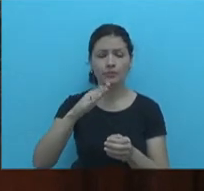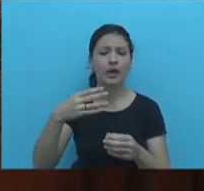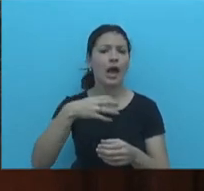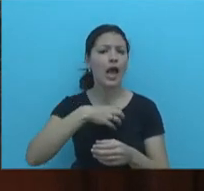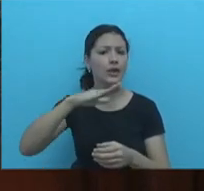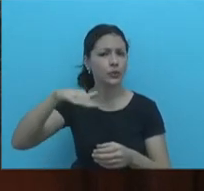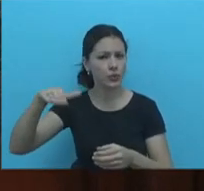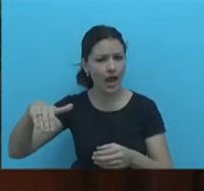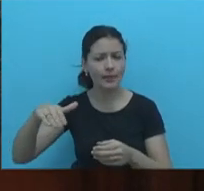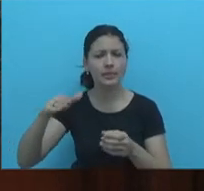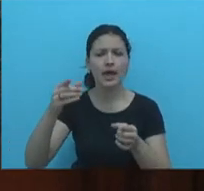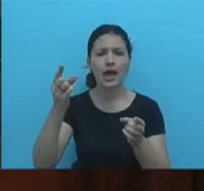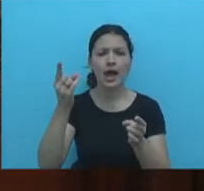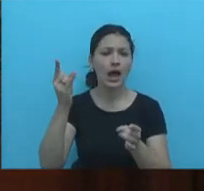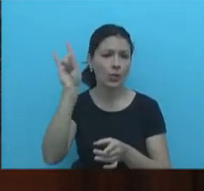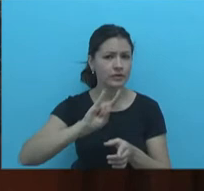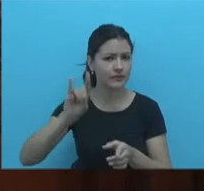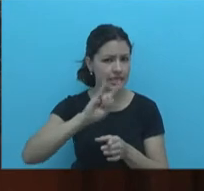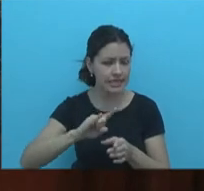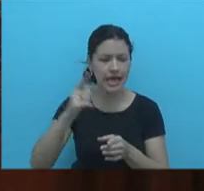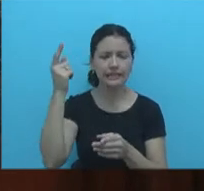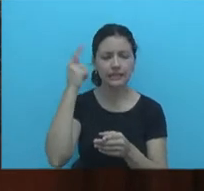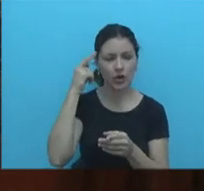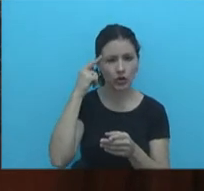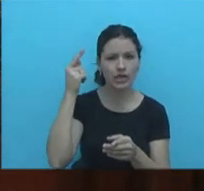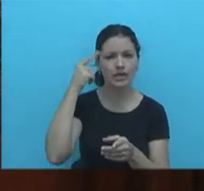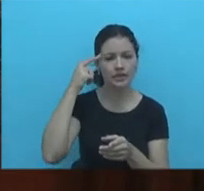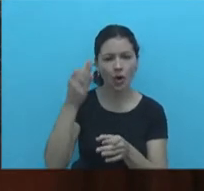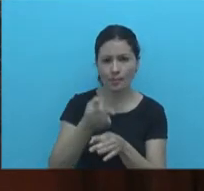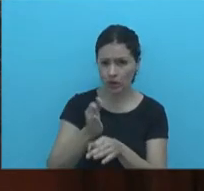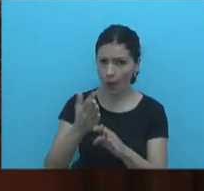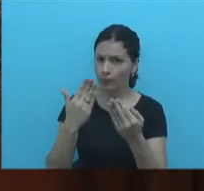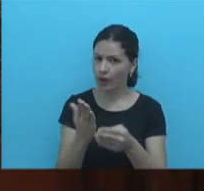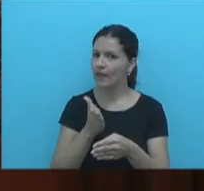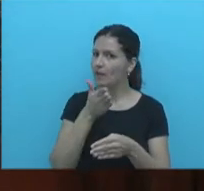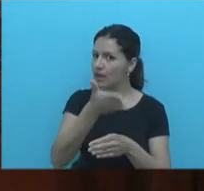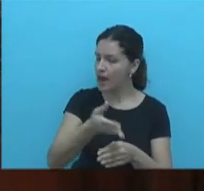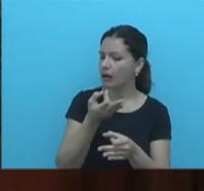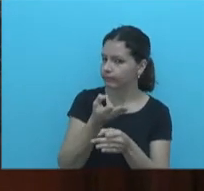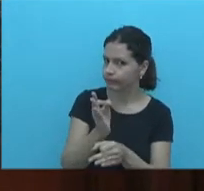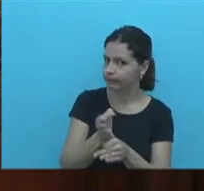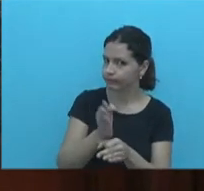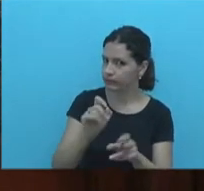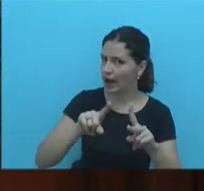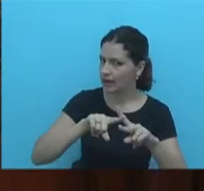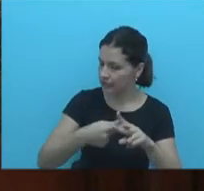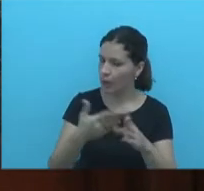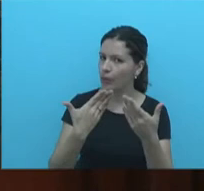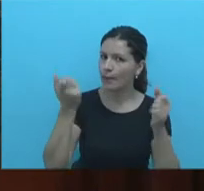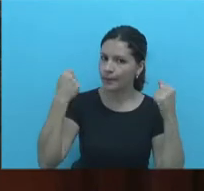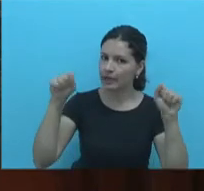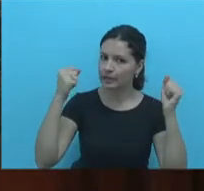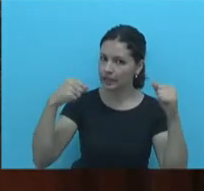psicopedagogía que estén capacitados para llevar a cabo el rol de tutor de los talleres. puedan realizar prácticas acompañados